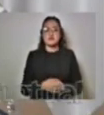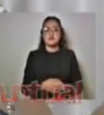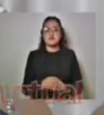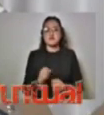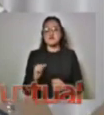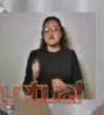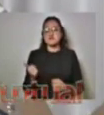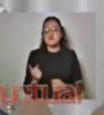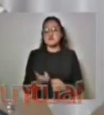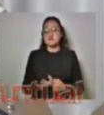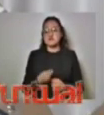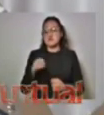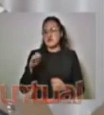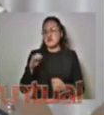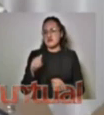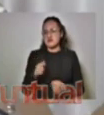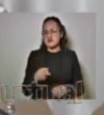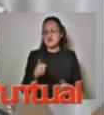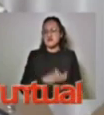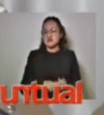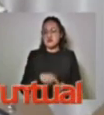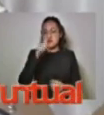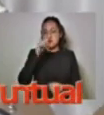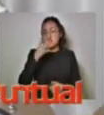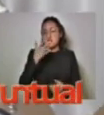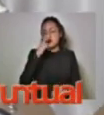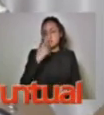sicarios bajo su mando